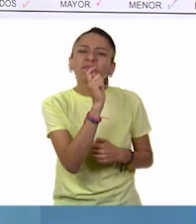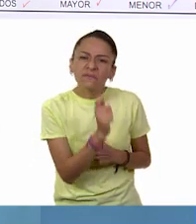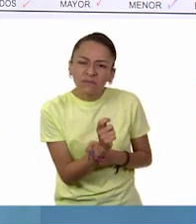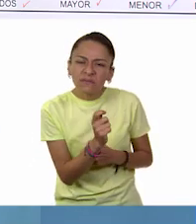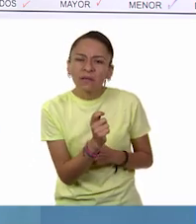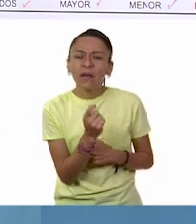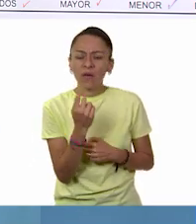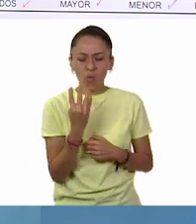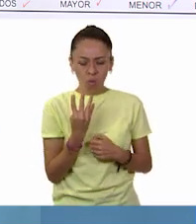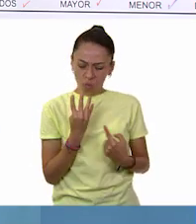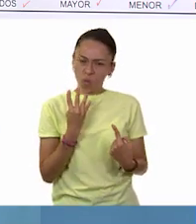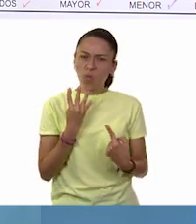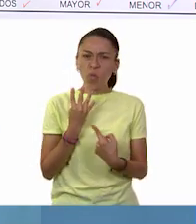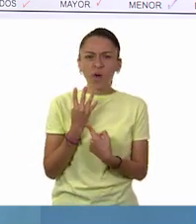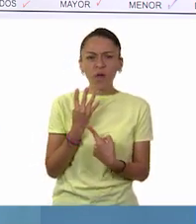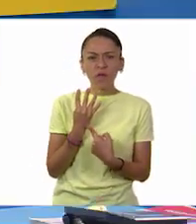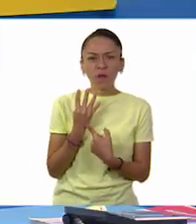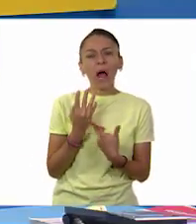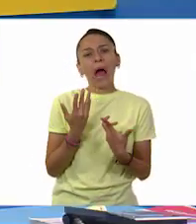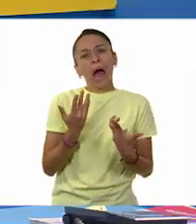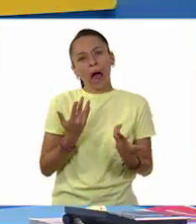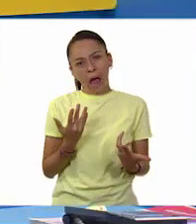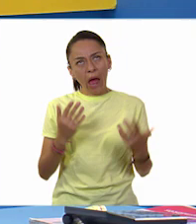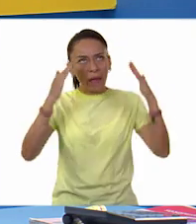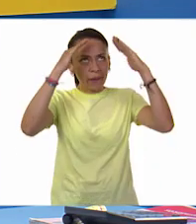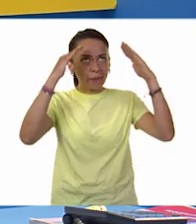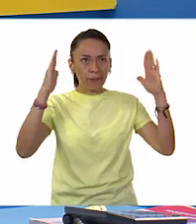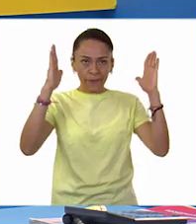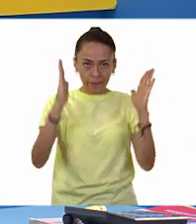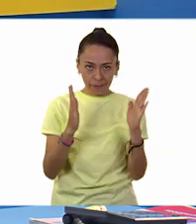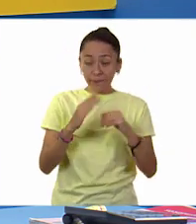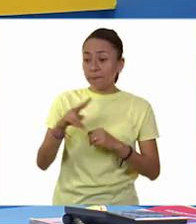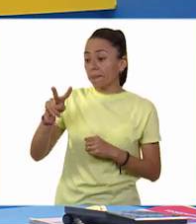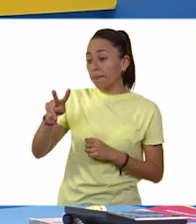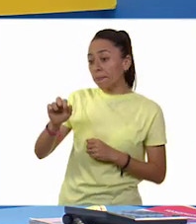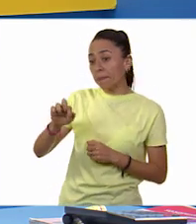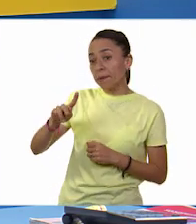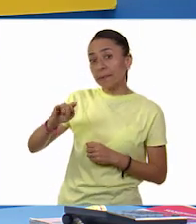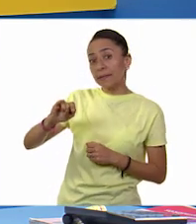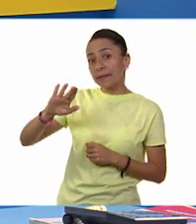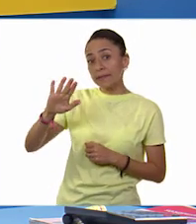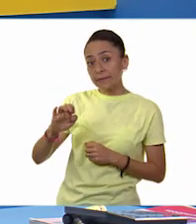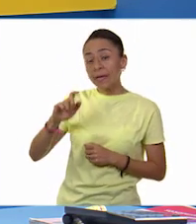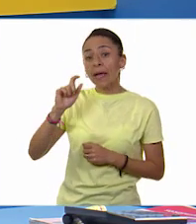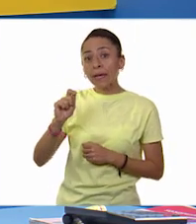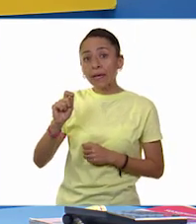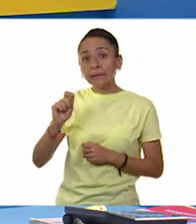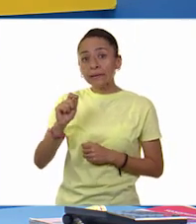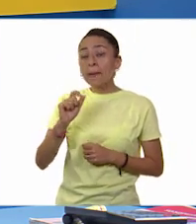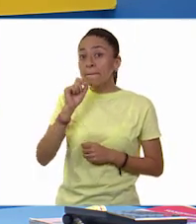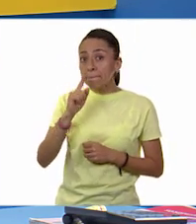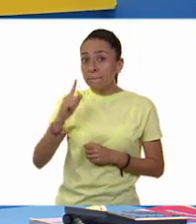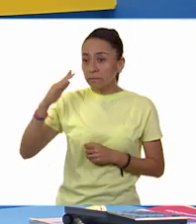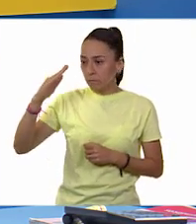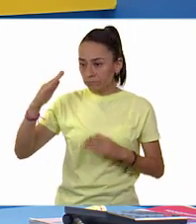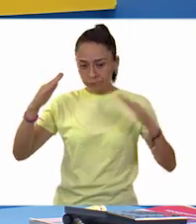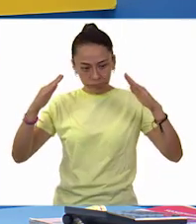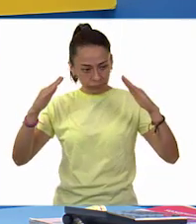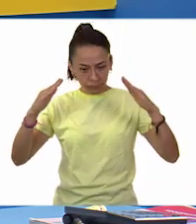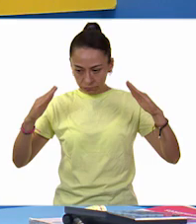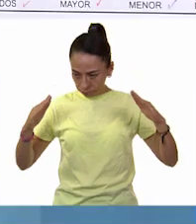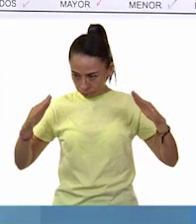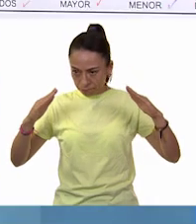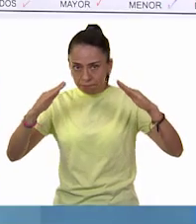4 lados precisamente. Vértice, porque es el punto donde se unen 2 lados consecutivos del